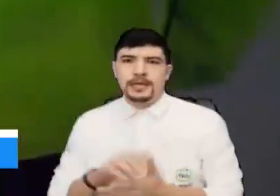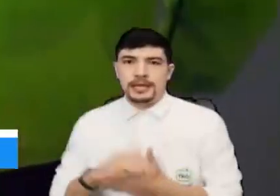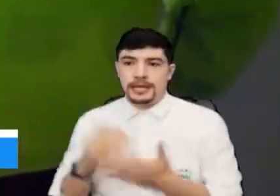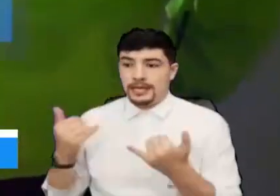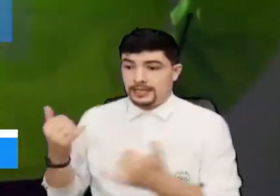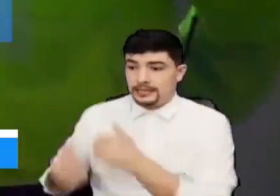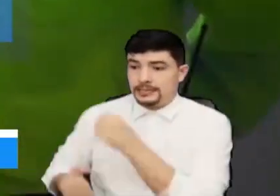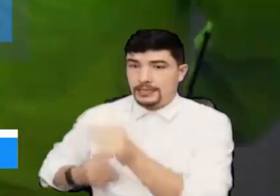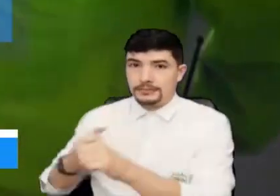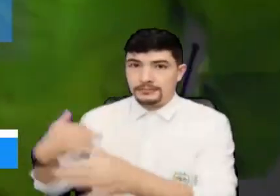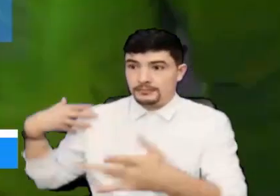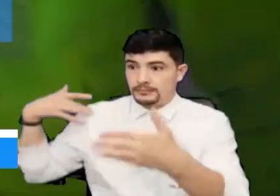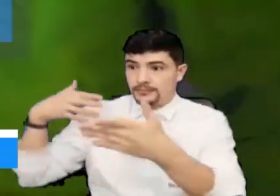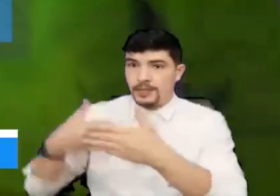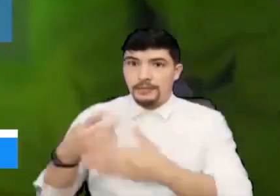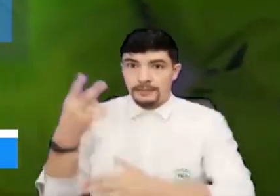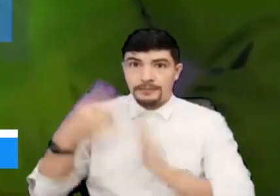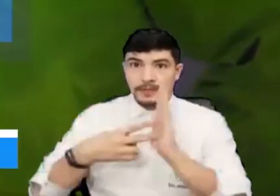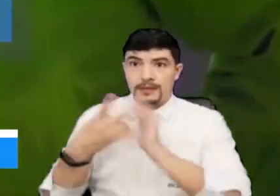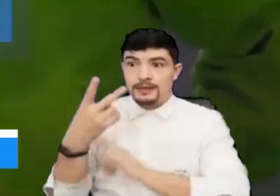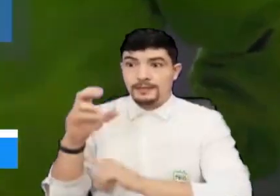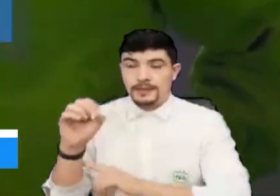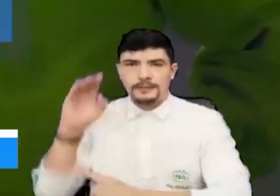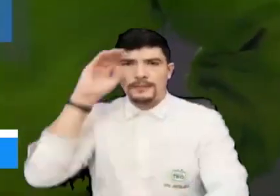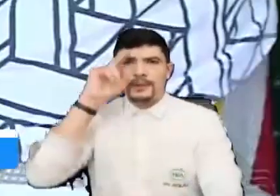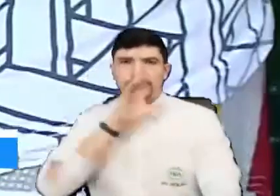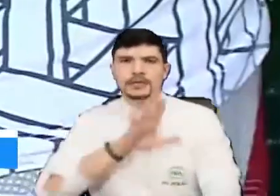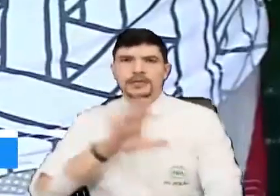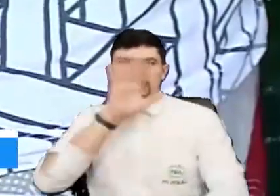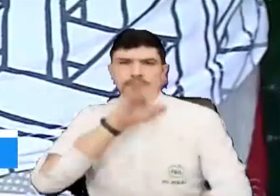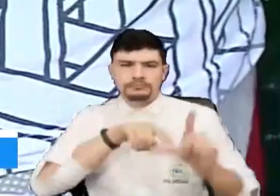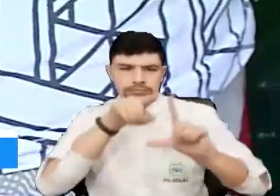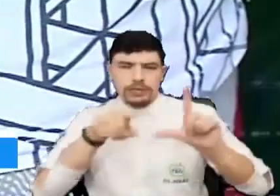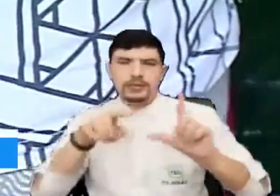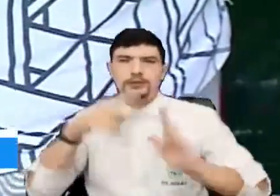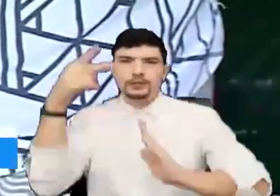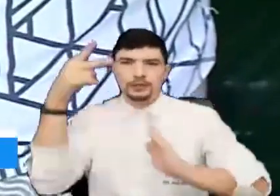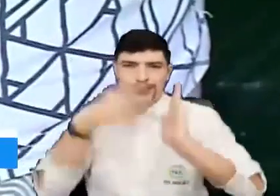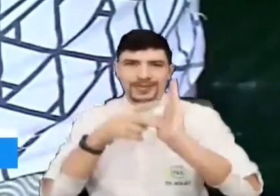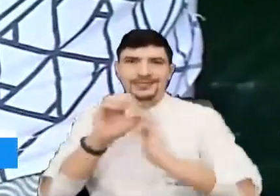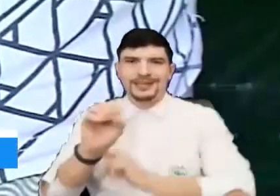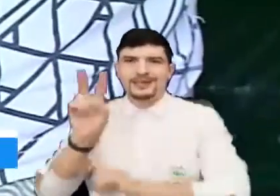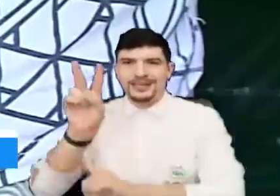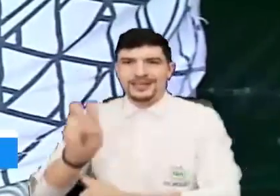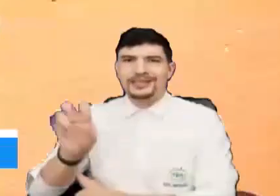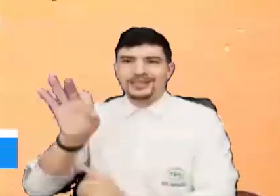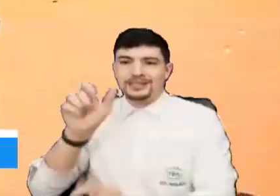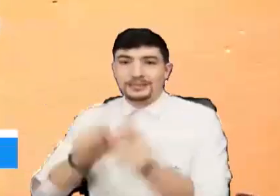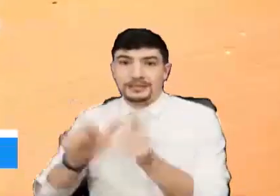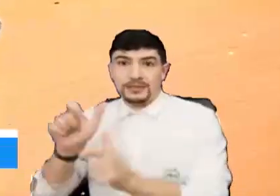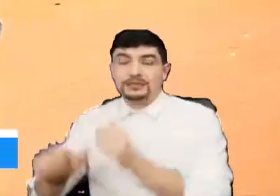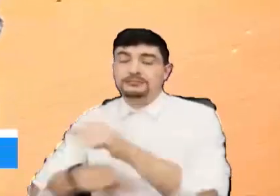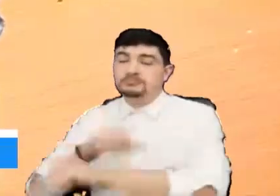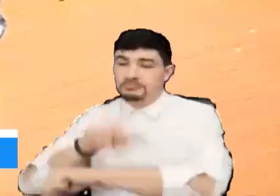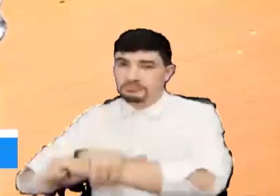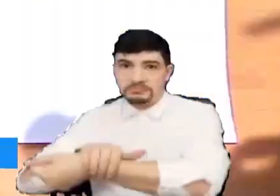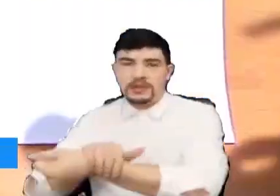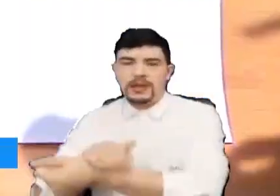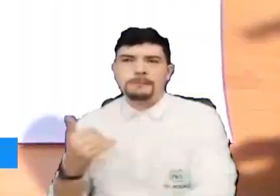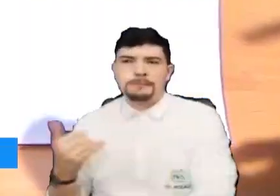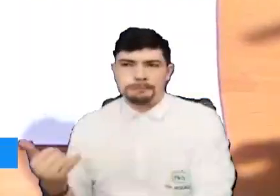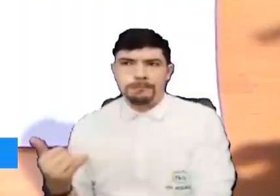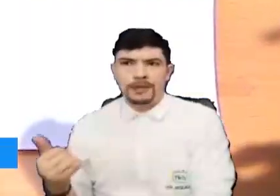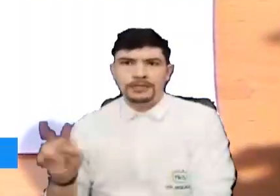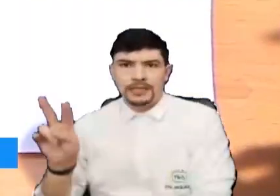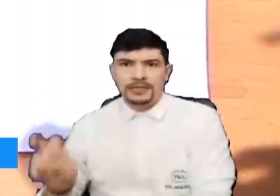2020, según las autoridades, han sido capturadas 2.073 personas, de las cuales 161 son por el delito de fabricación, tráfico y porte de